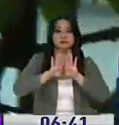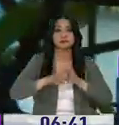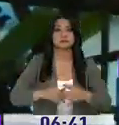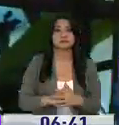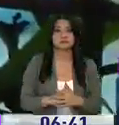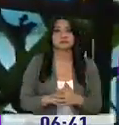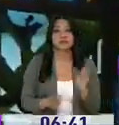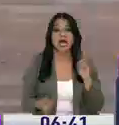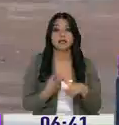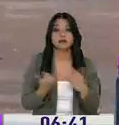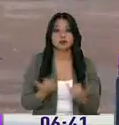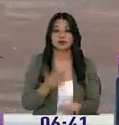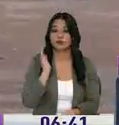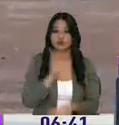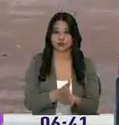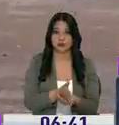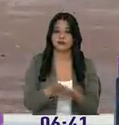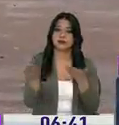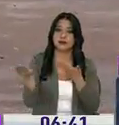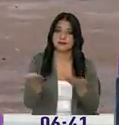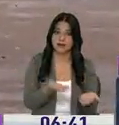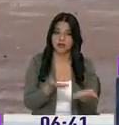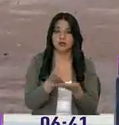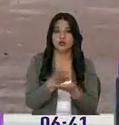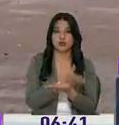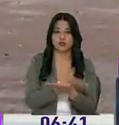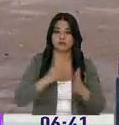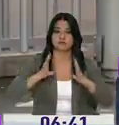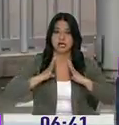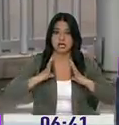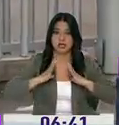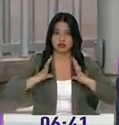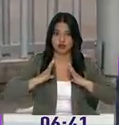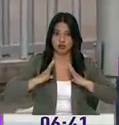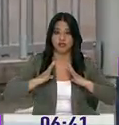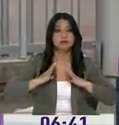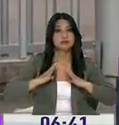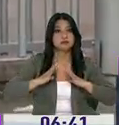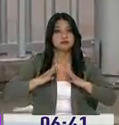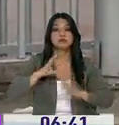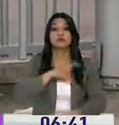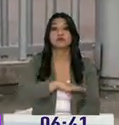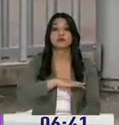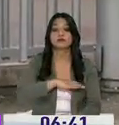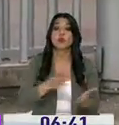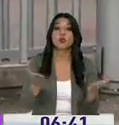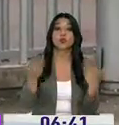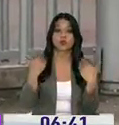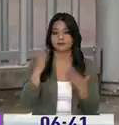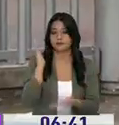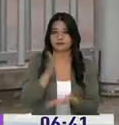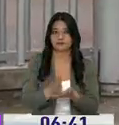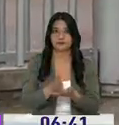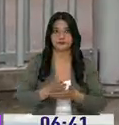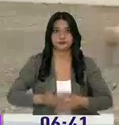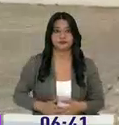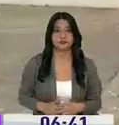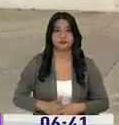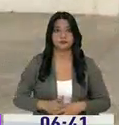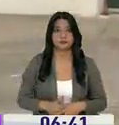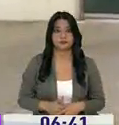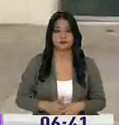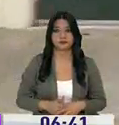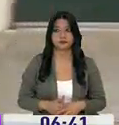momento quedan suspendidos todos los cursos vacacionales impulsados por el municipio de Guayaquil, informó Carlos